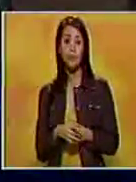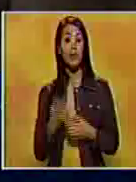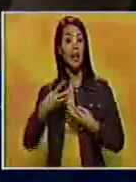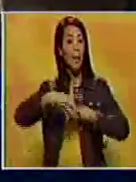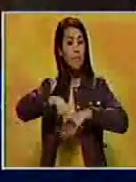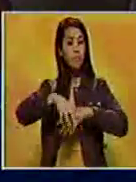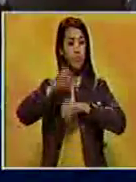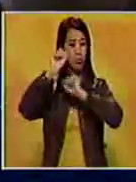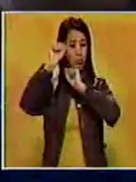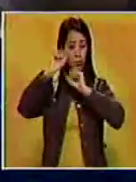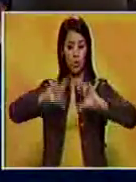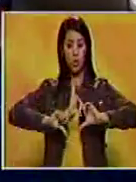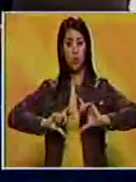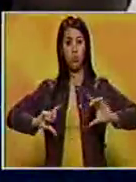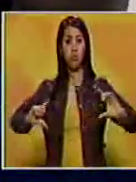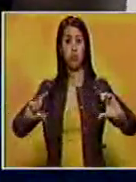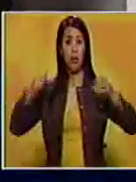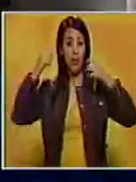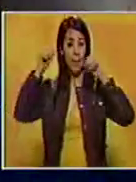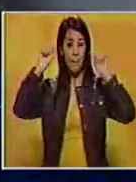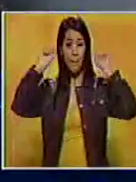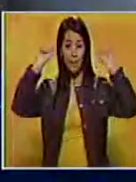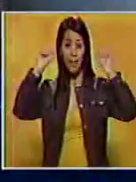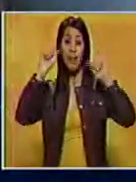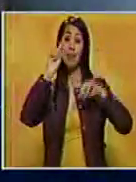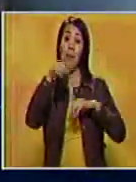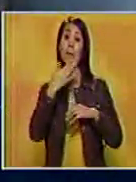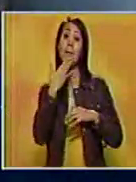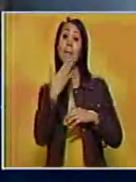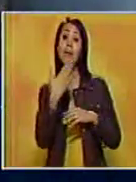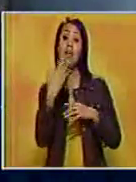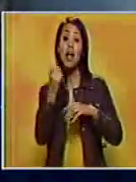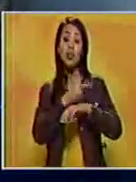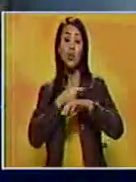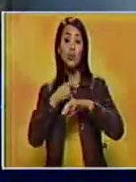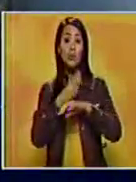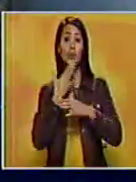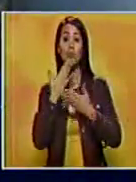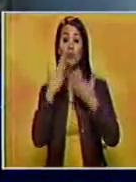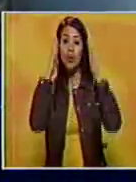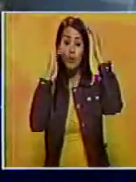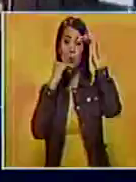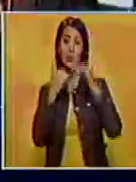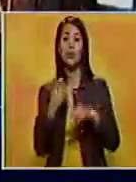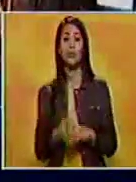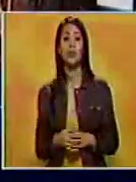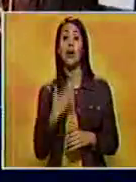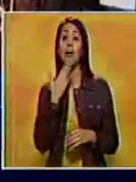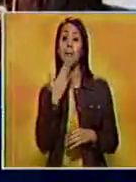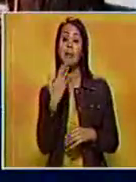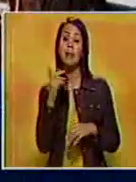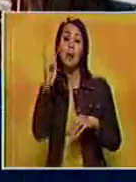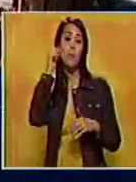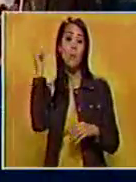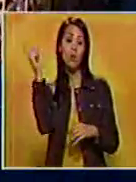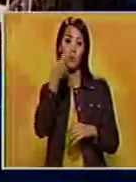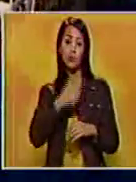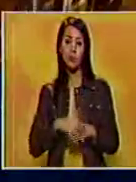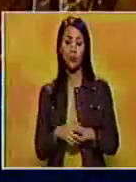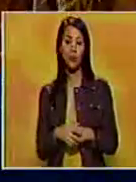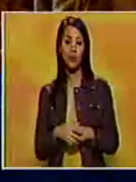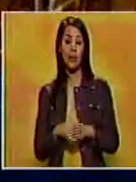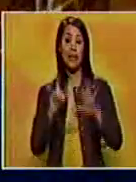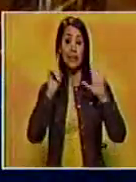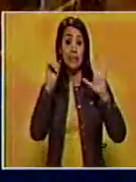portaban carteles en los que pedían al gobierno prestar atención a las demandas del pueblo las concentraciones se producen tras